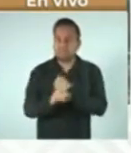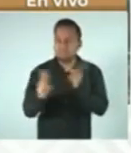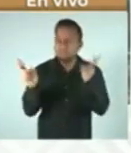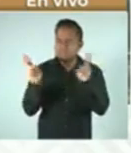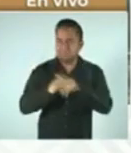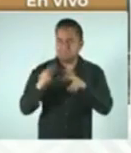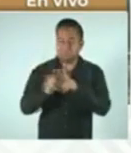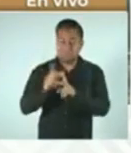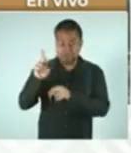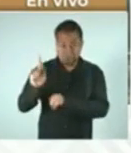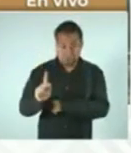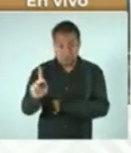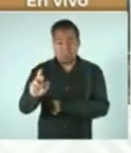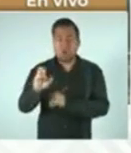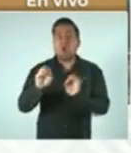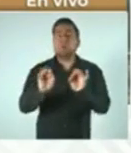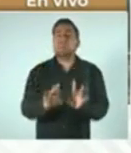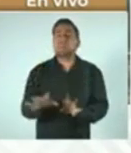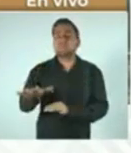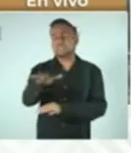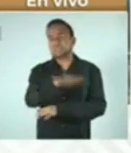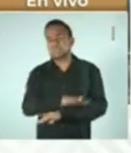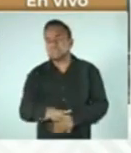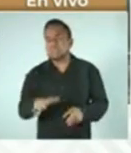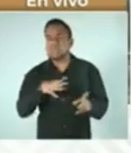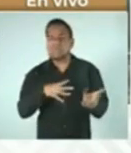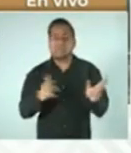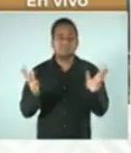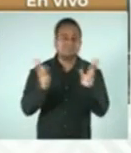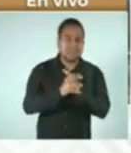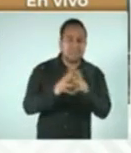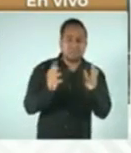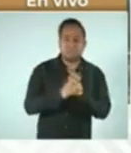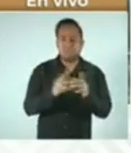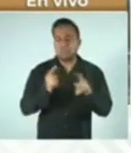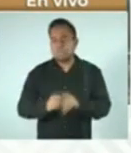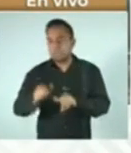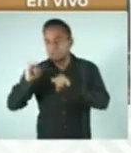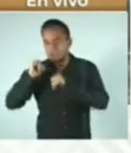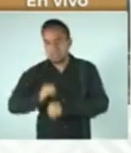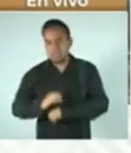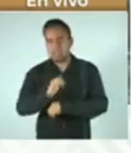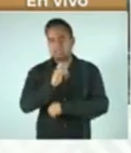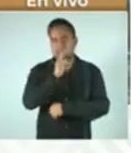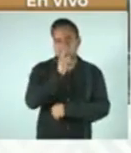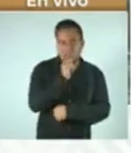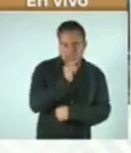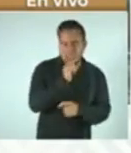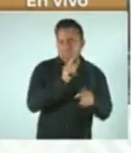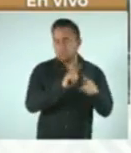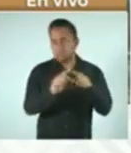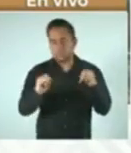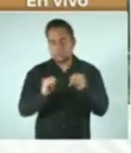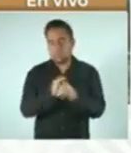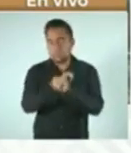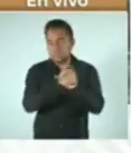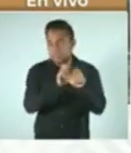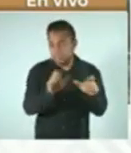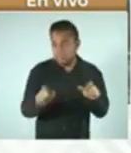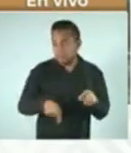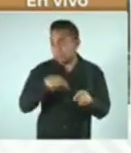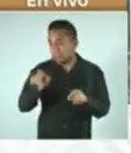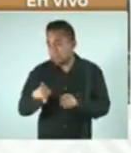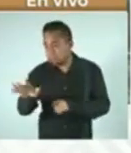vive allá, o se genere un escenario de confrontación entre nuestras autoridades de seguridad o instituciones en materia de seguridad y